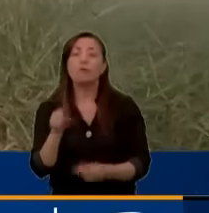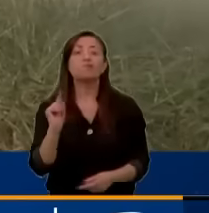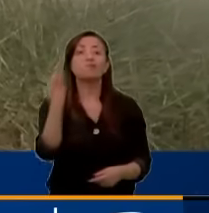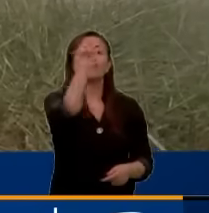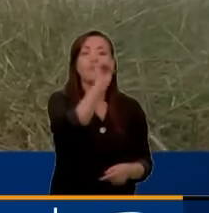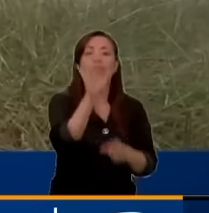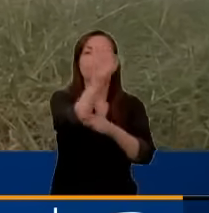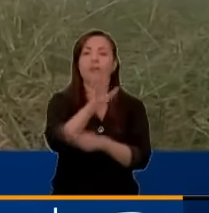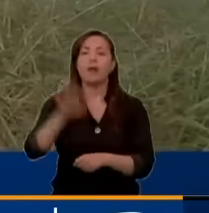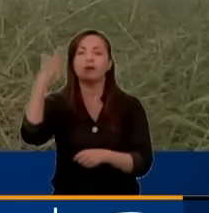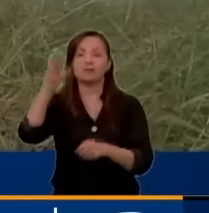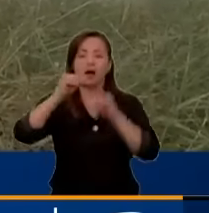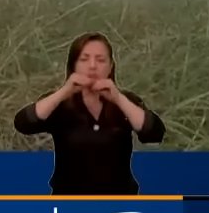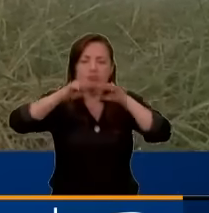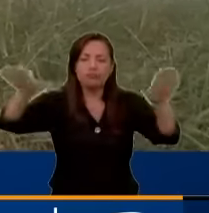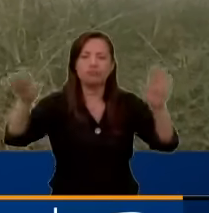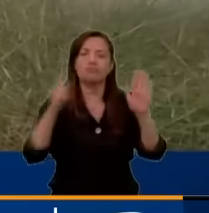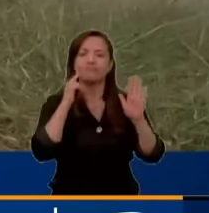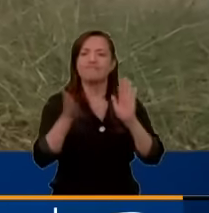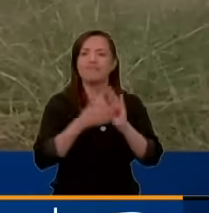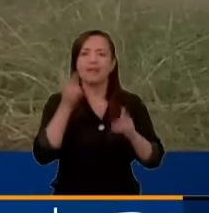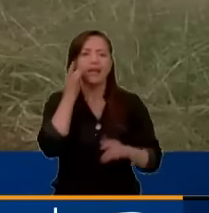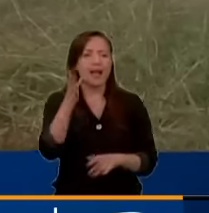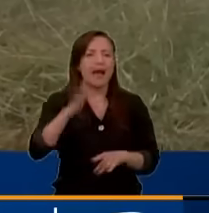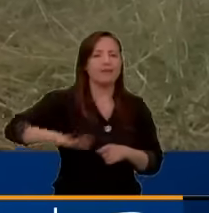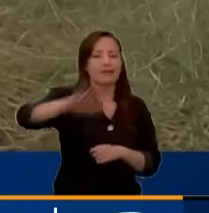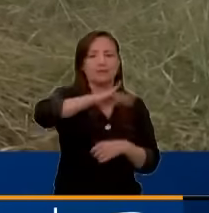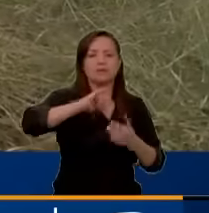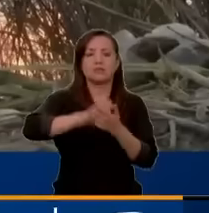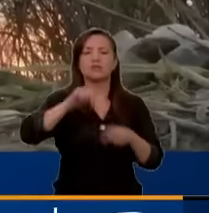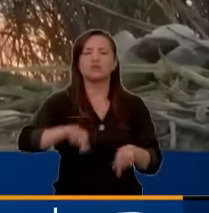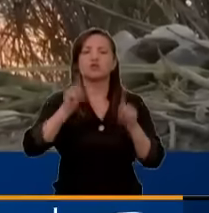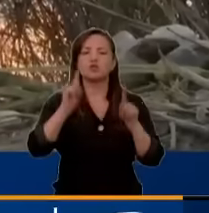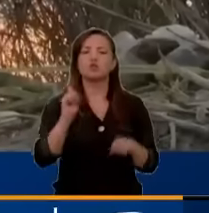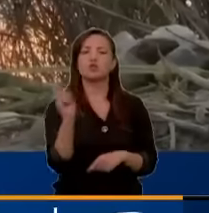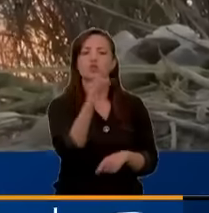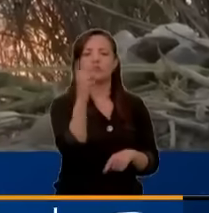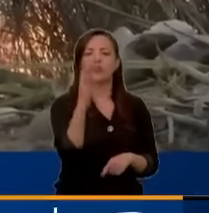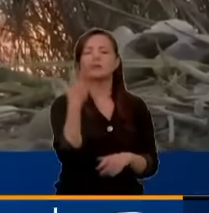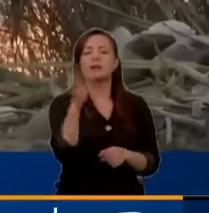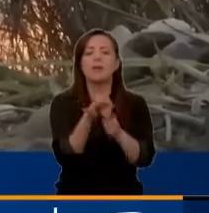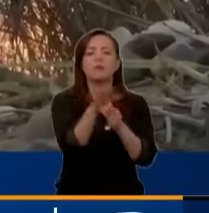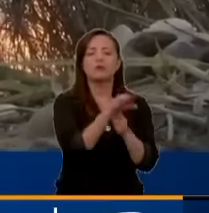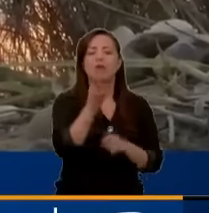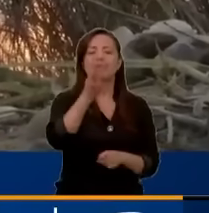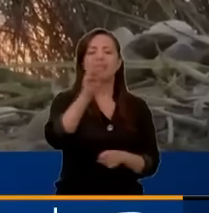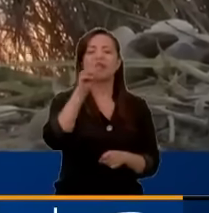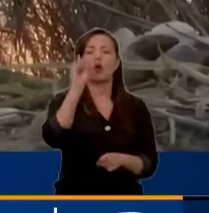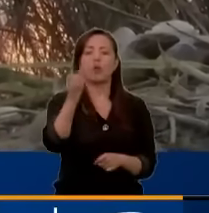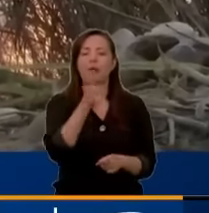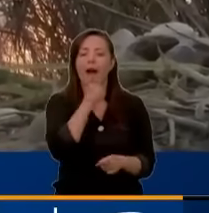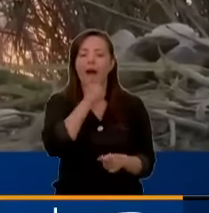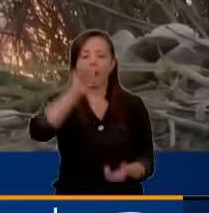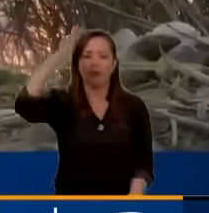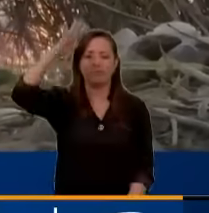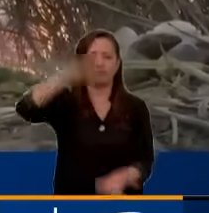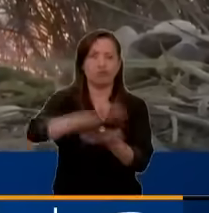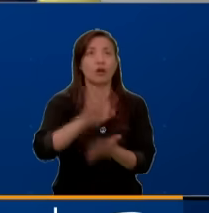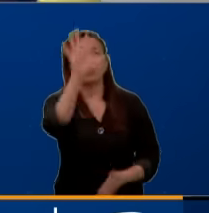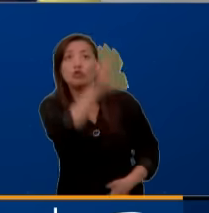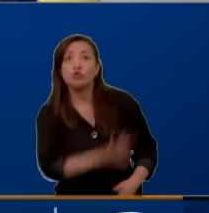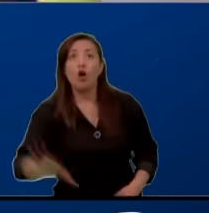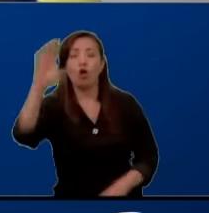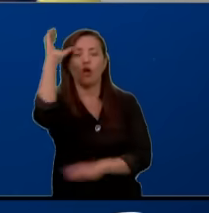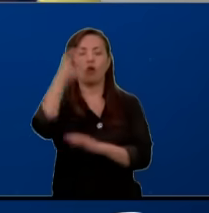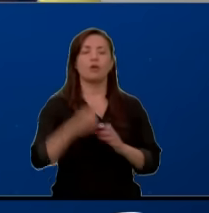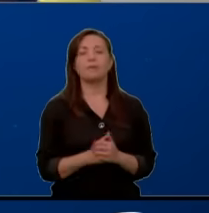con declaratoria de desabastecimiento de agua y tenemos casi 30 municipios con declaratoria por desabastecimiento de agua en todo el país.